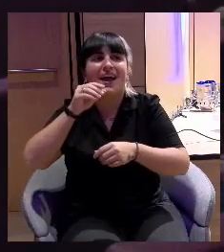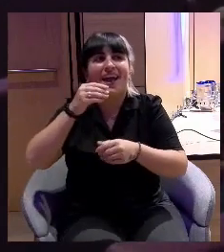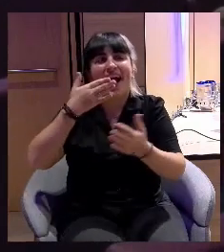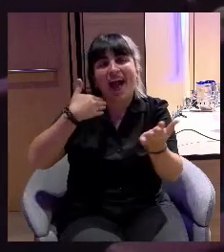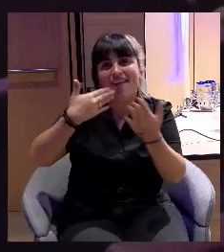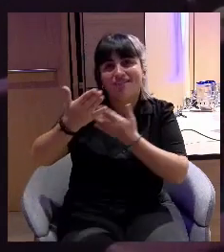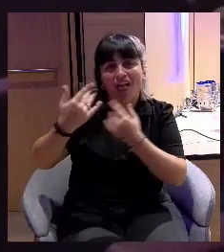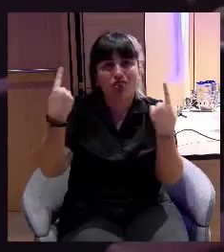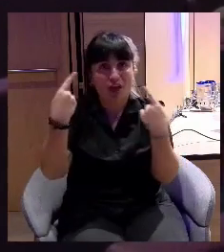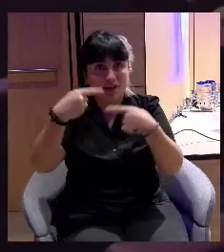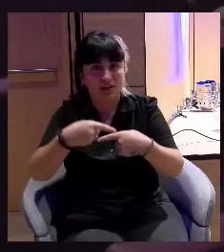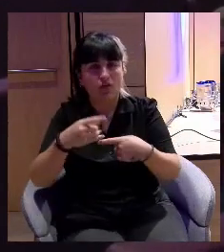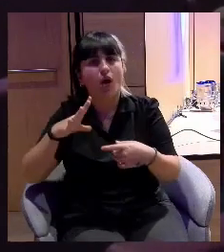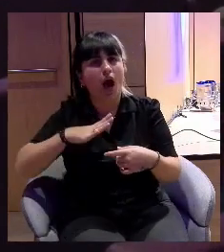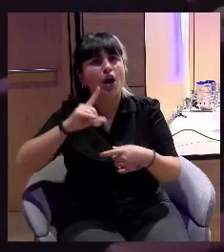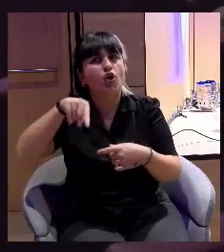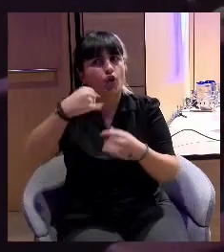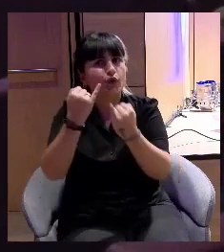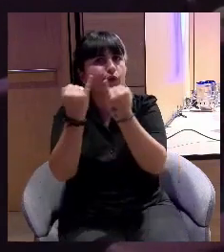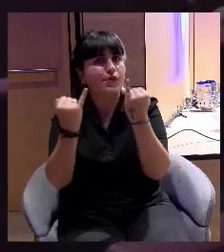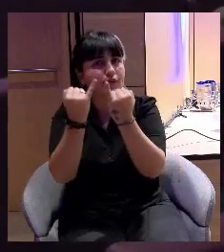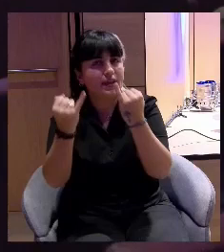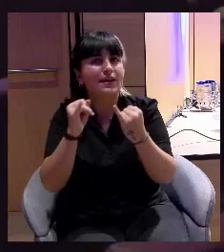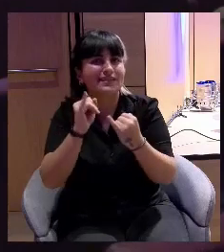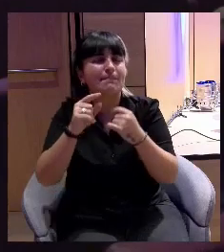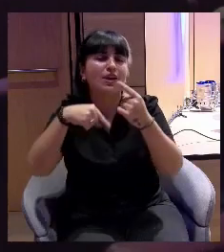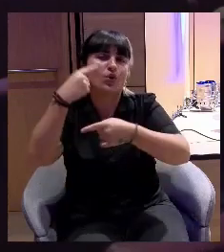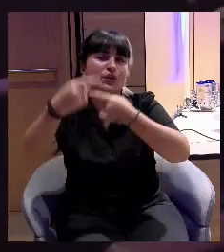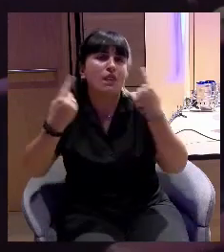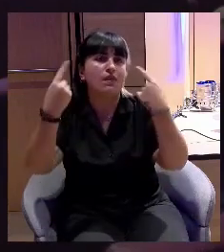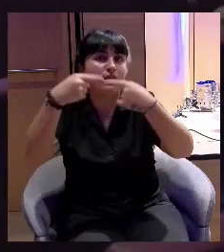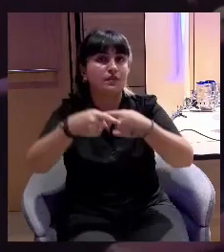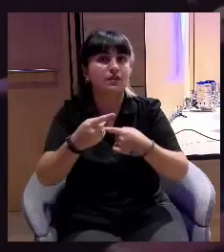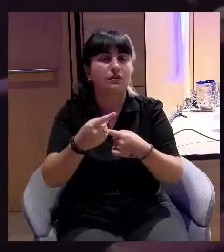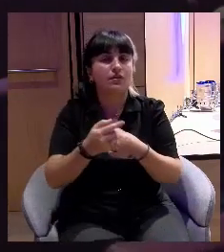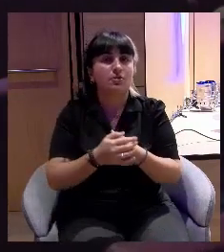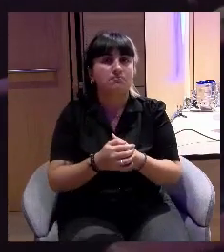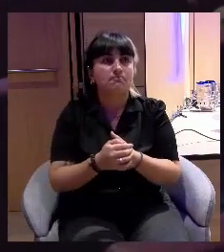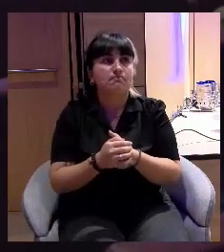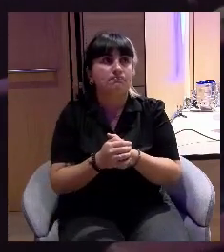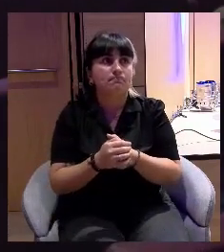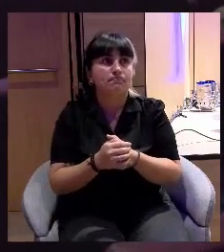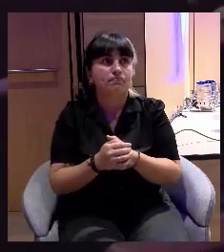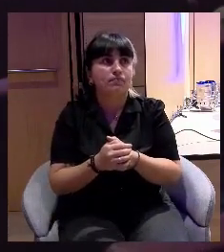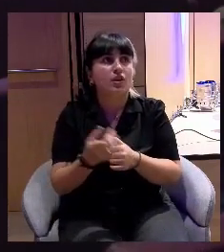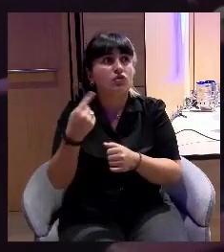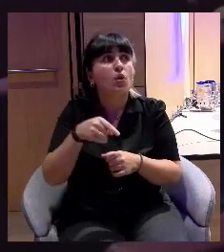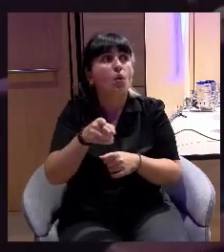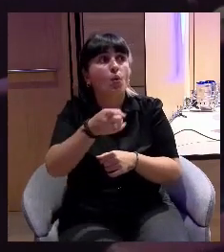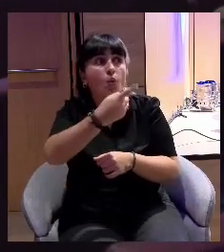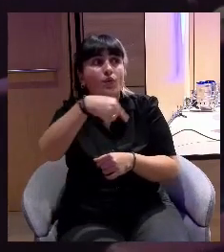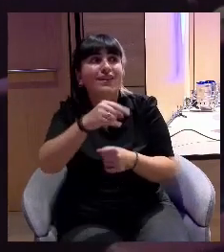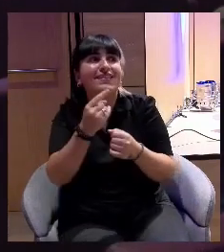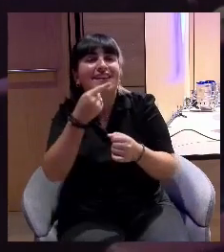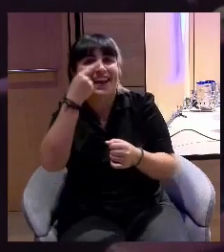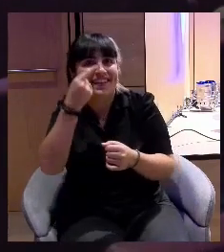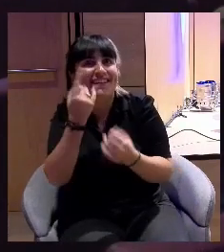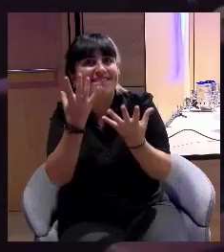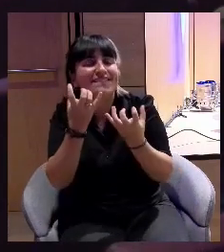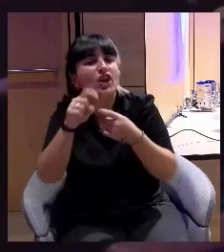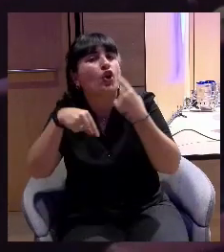días de Abrelatam y ahora a la tarde, así que cualquier persona que esté acá y tenga ganas de seguir